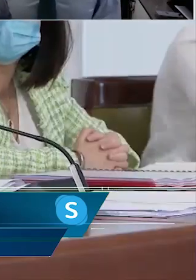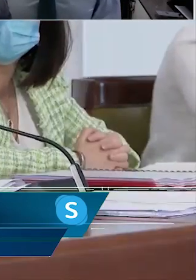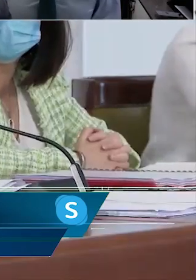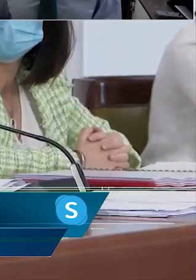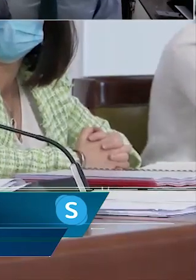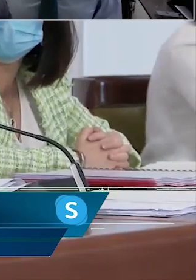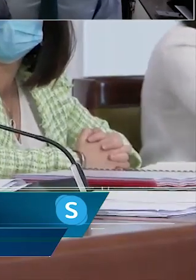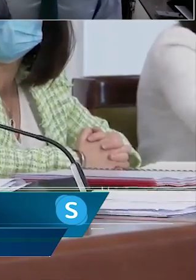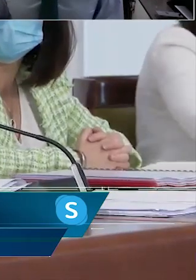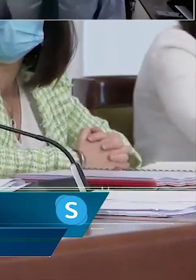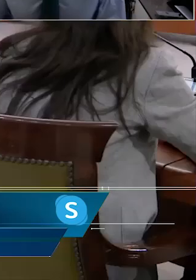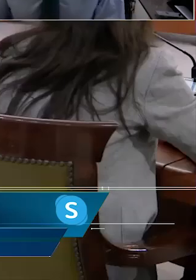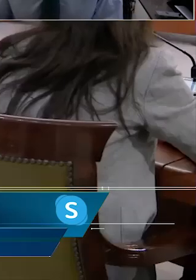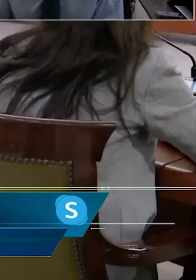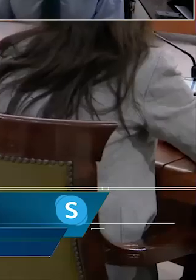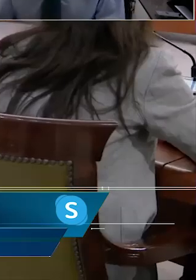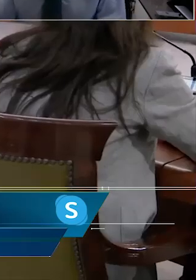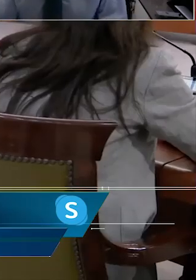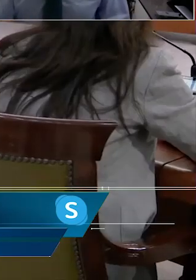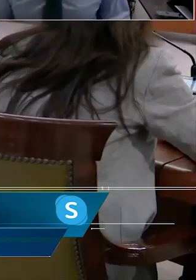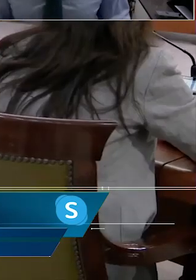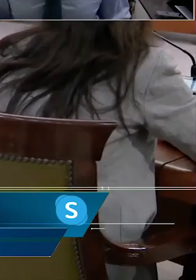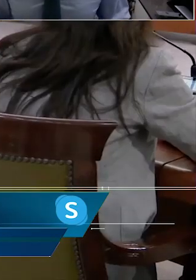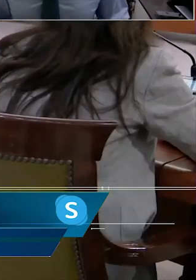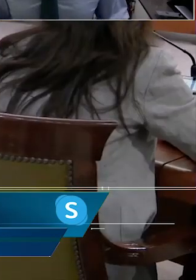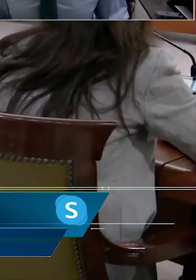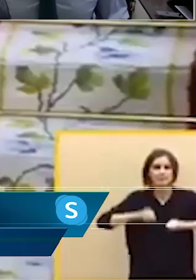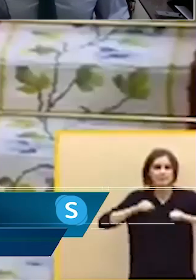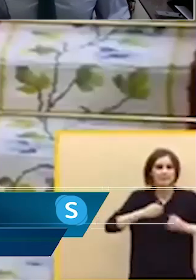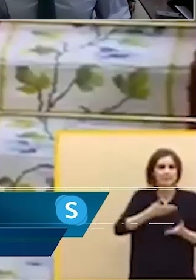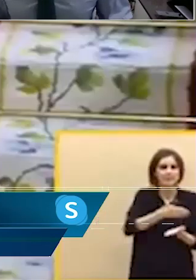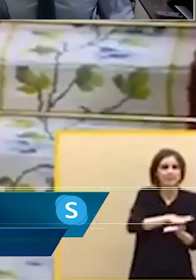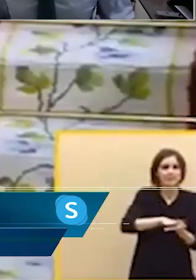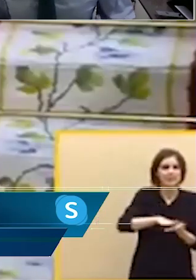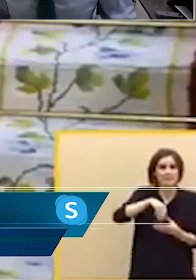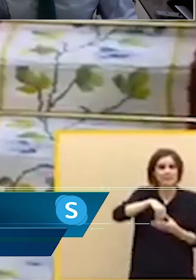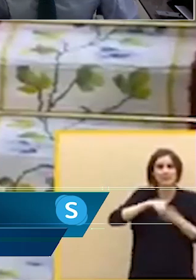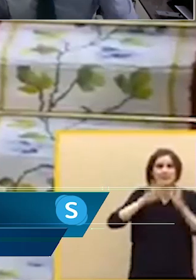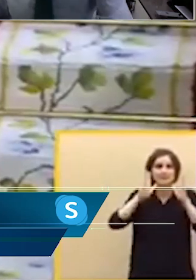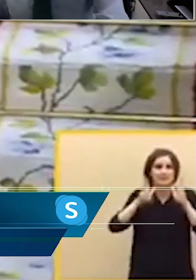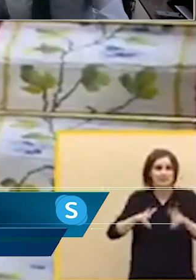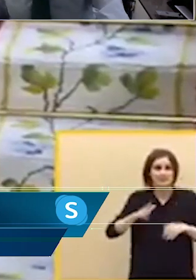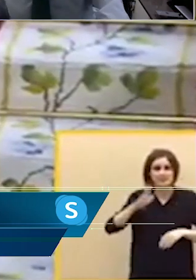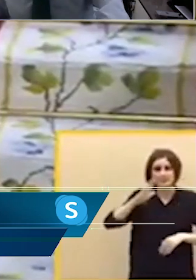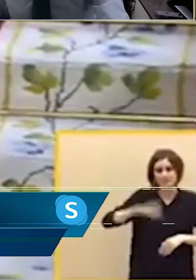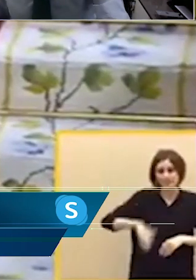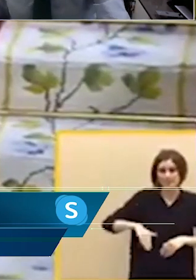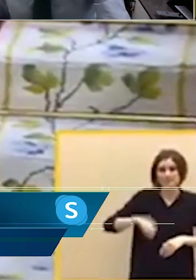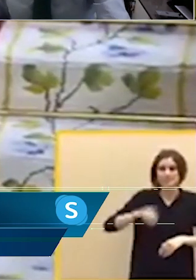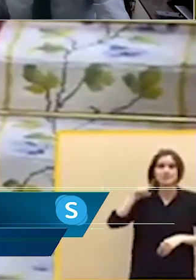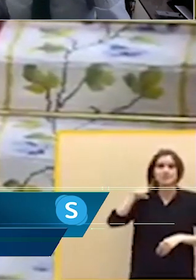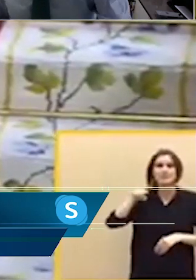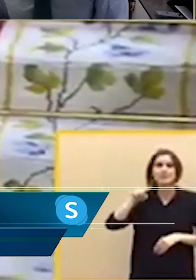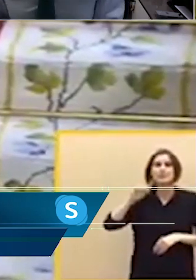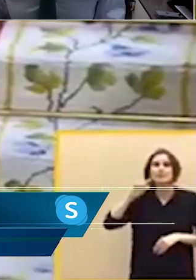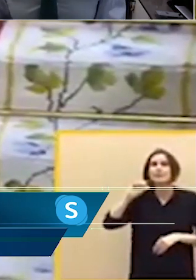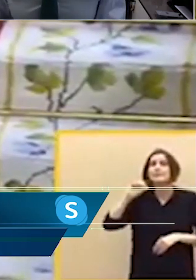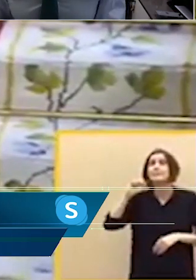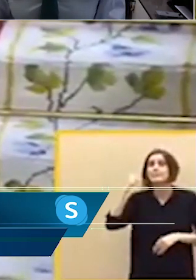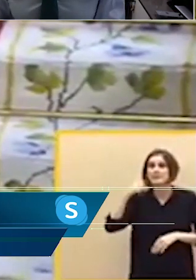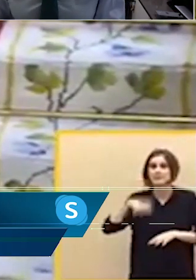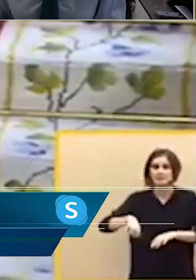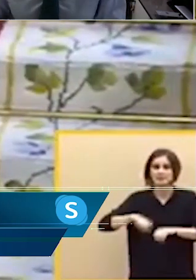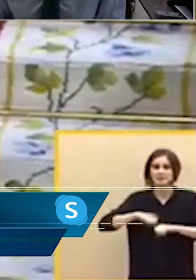del mundo pues lo normal es que las cosas acaben de manera tan desastrosa como están acabando en esta